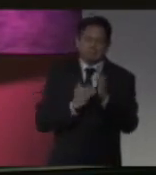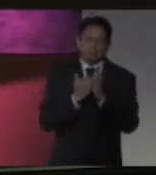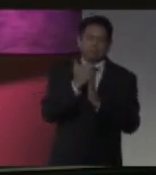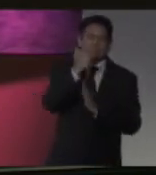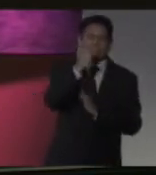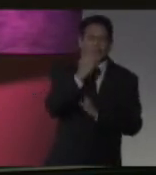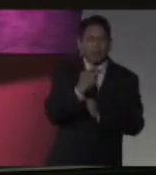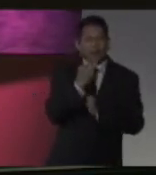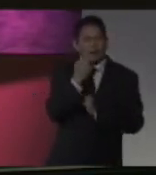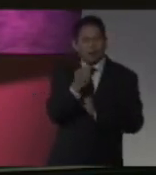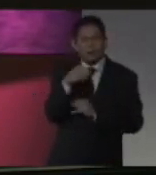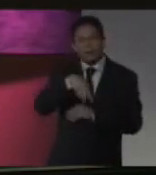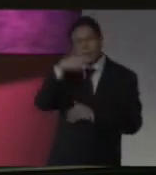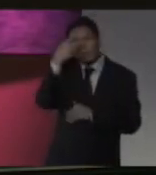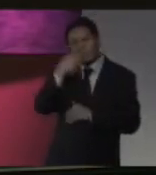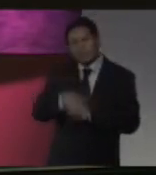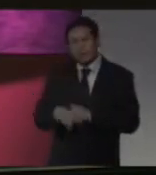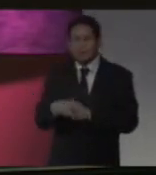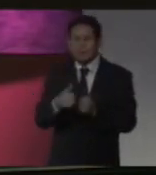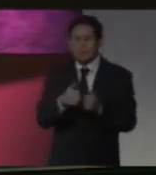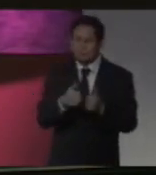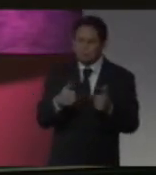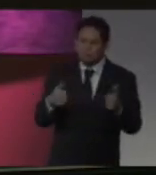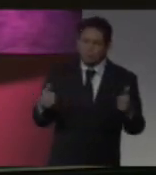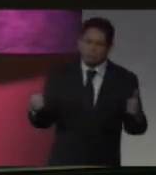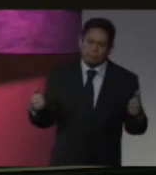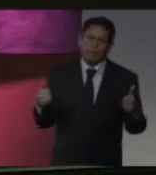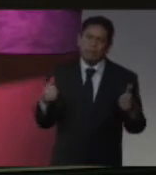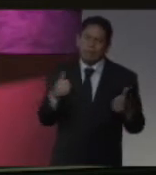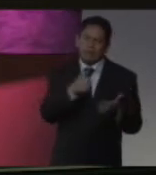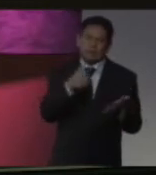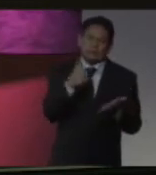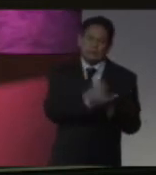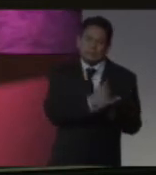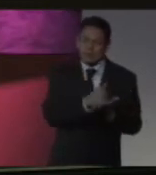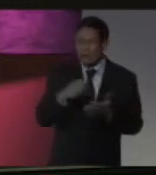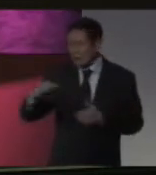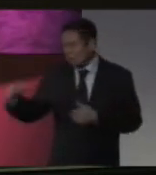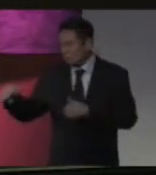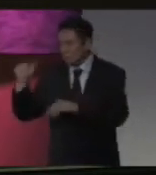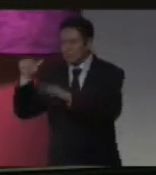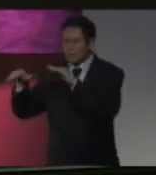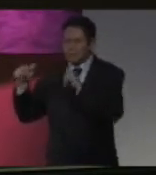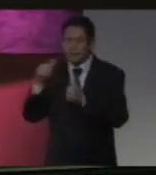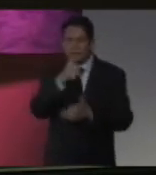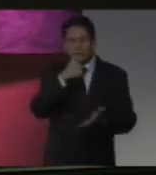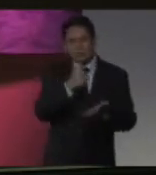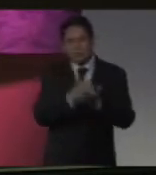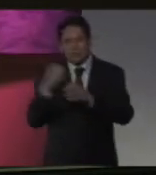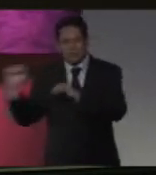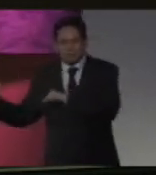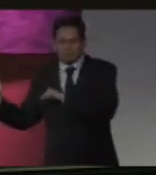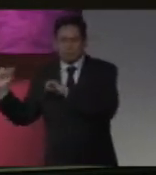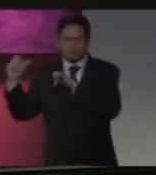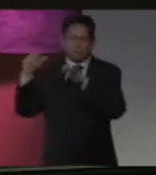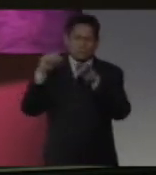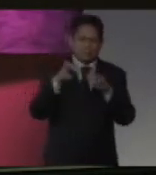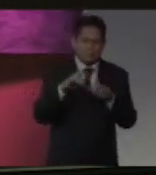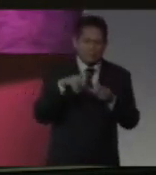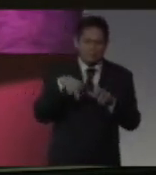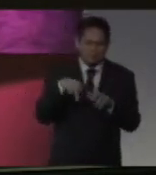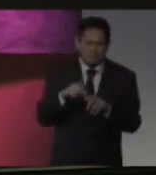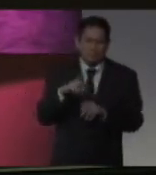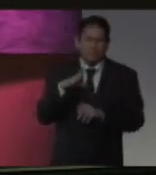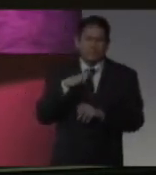una diáspora de hombres y mujeres que migran a las periferias de las ciudades. Estamos formando ciudades perdidas,